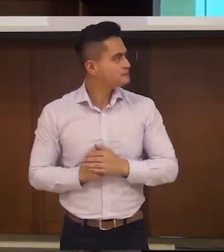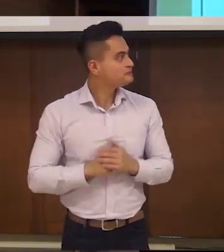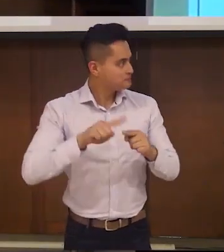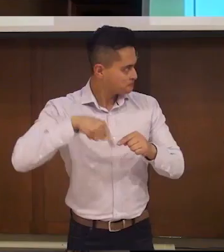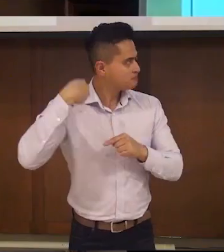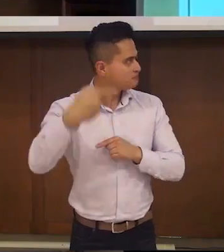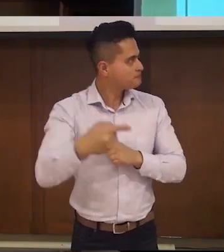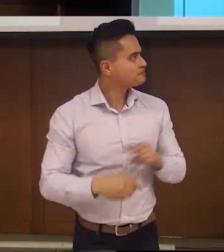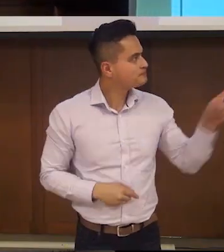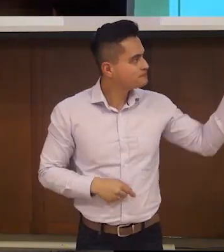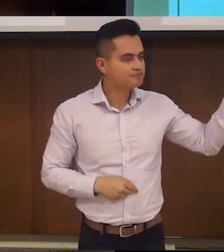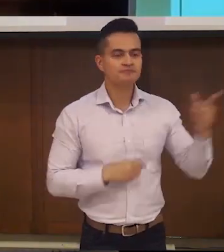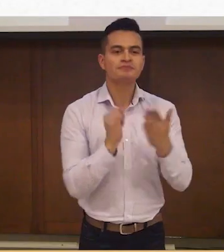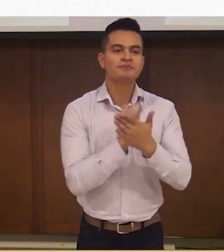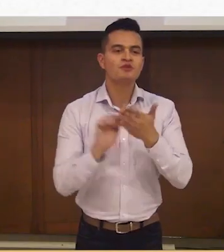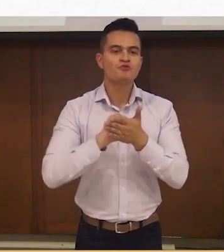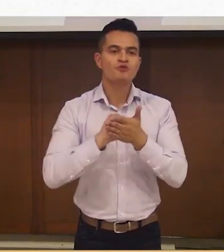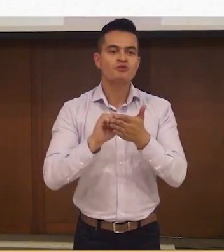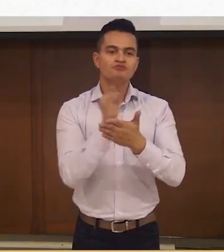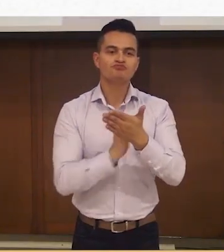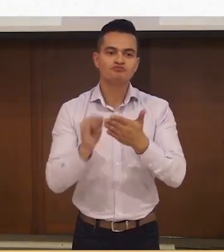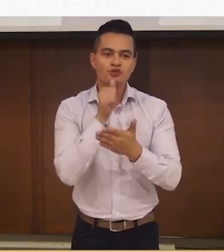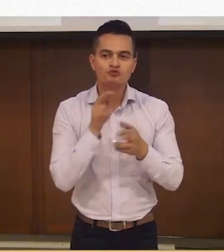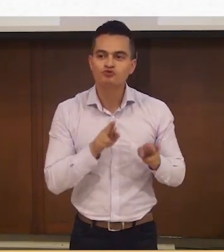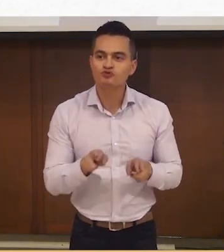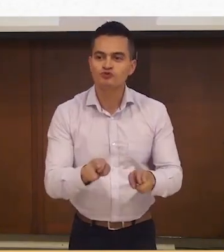otra, por favor. Aquí está el boceto.